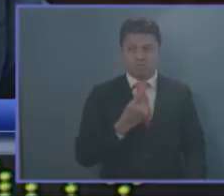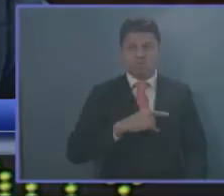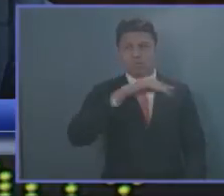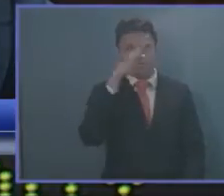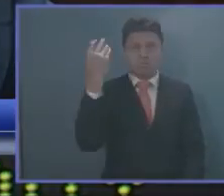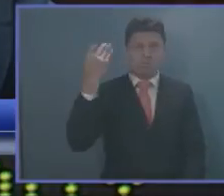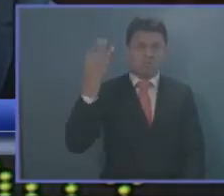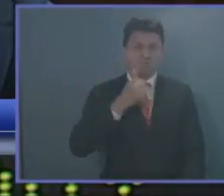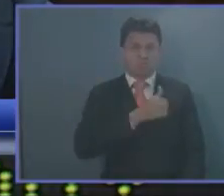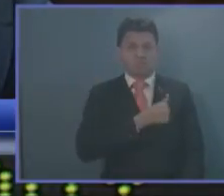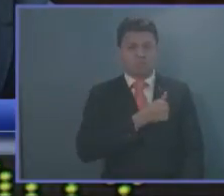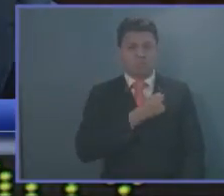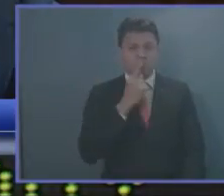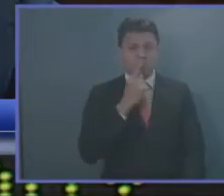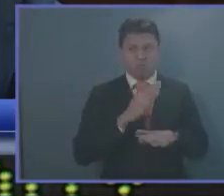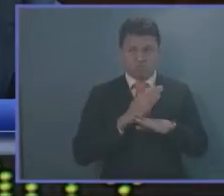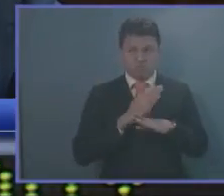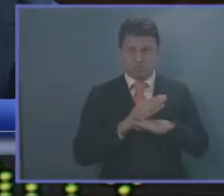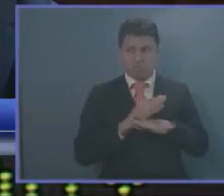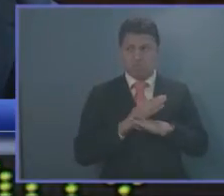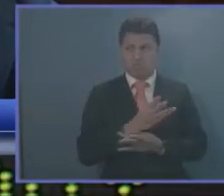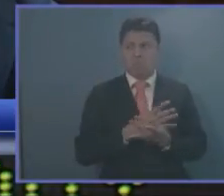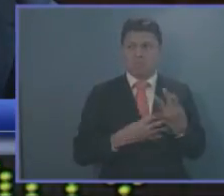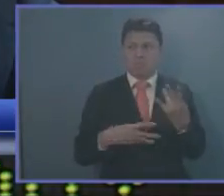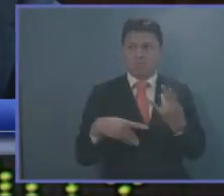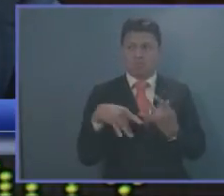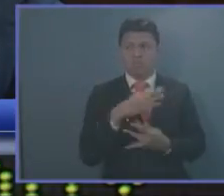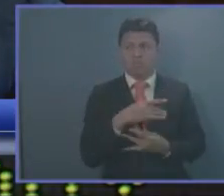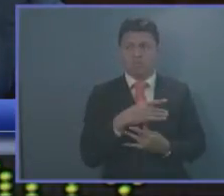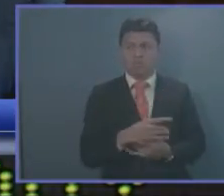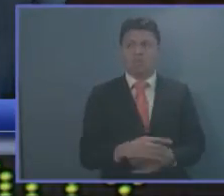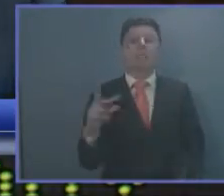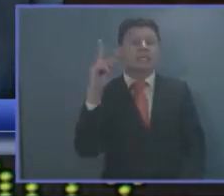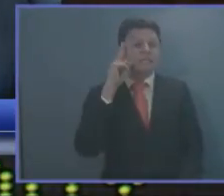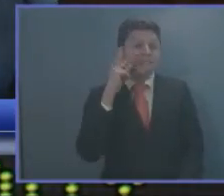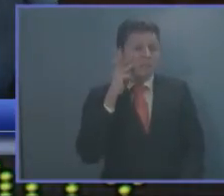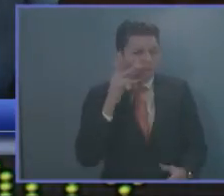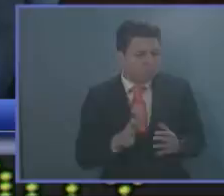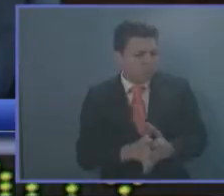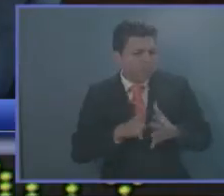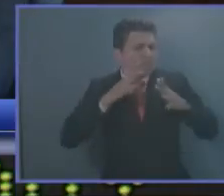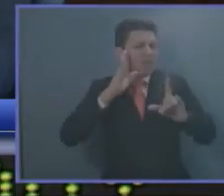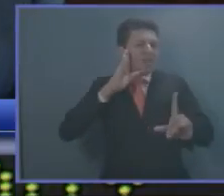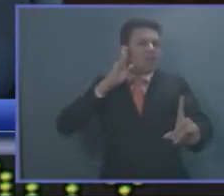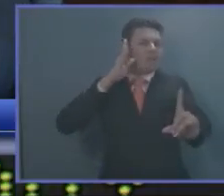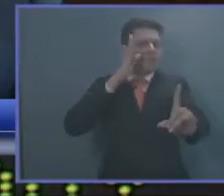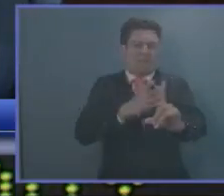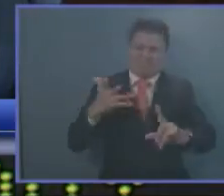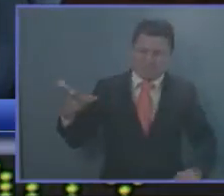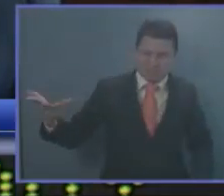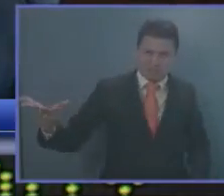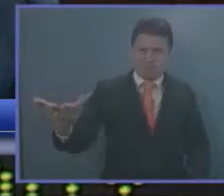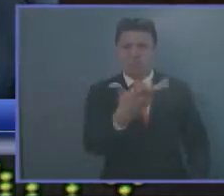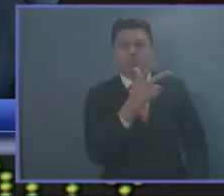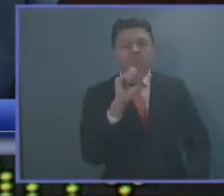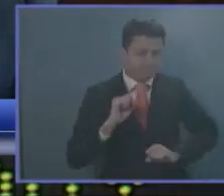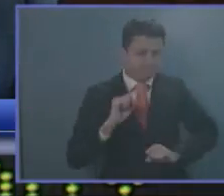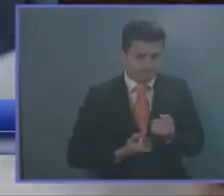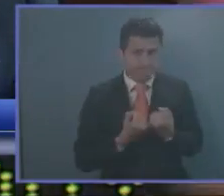Estado proteger los recursos naturales, por lo que implica un reto y una invitación a que todos contribuyamos